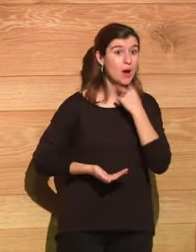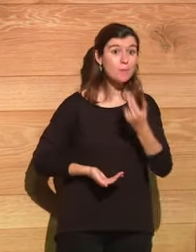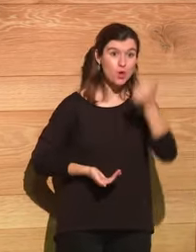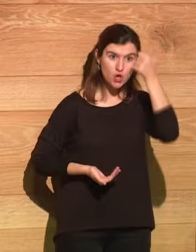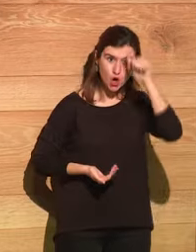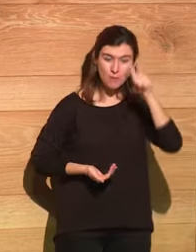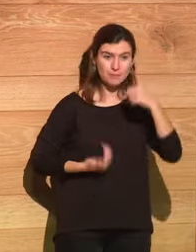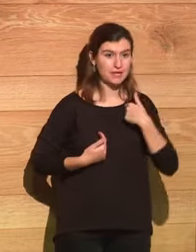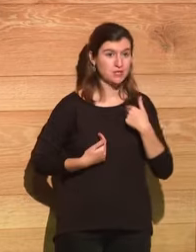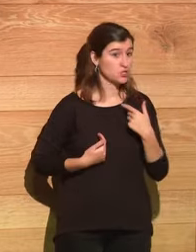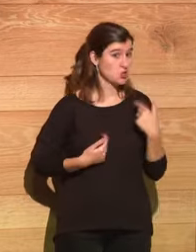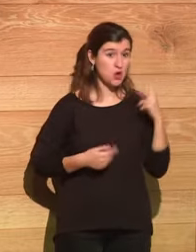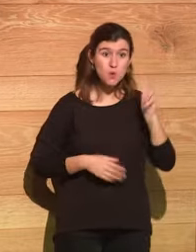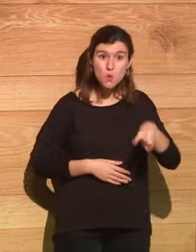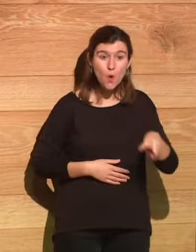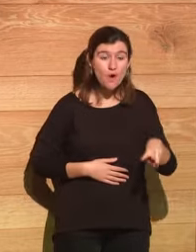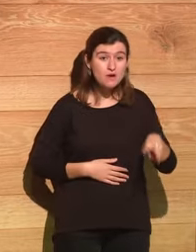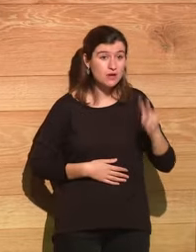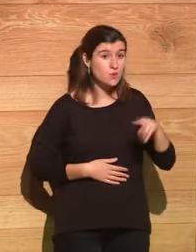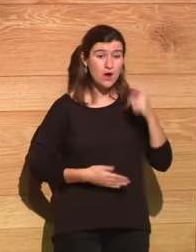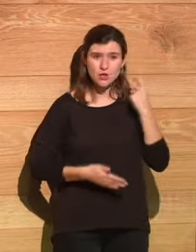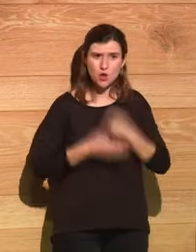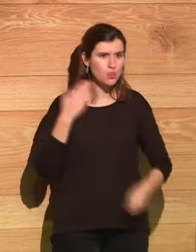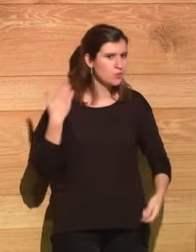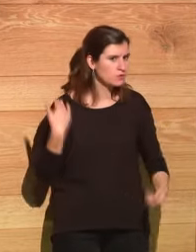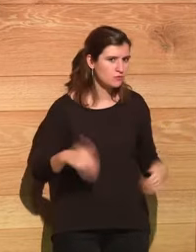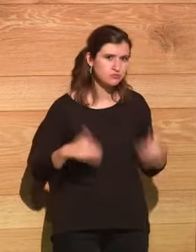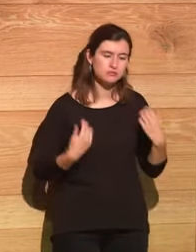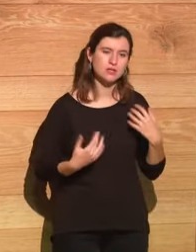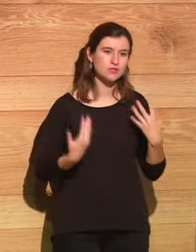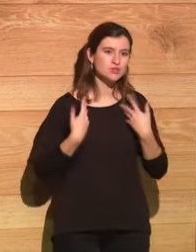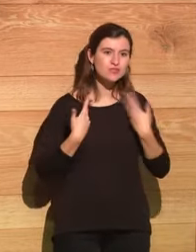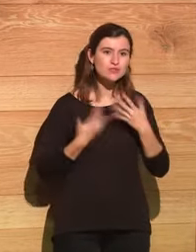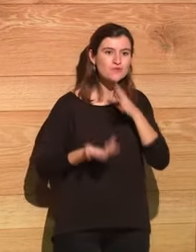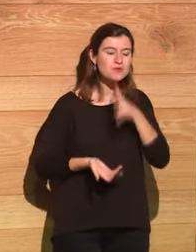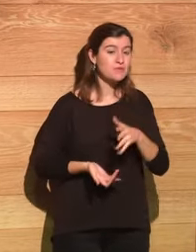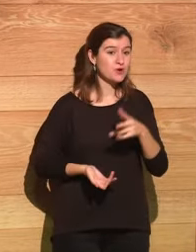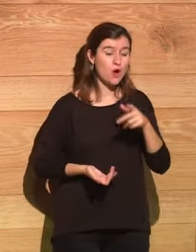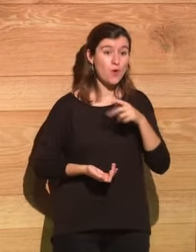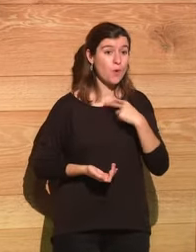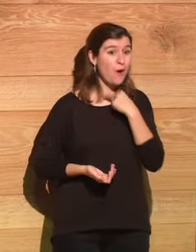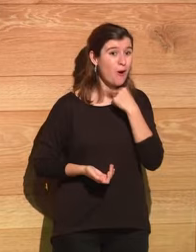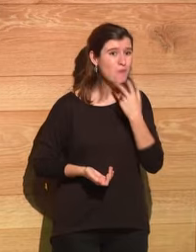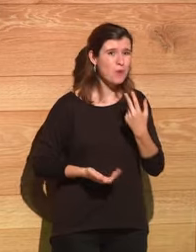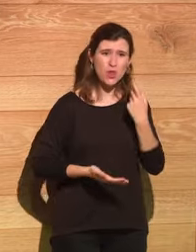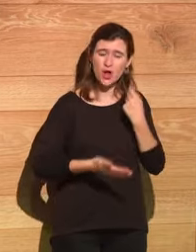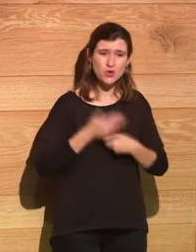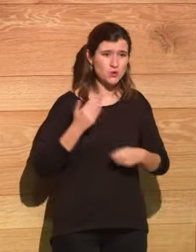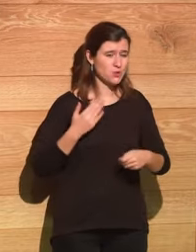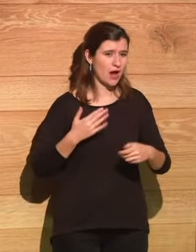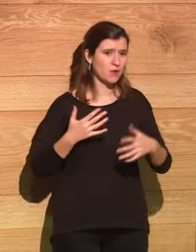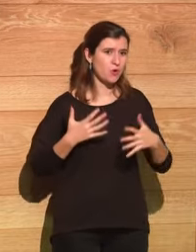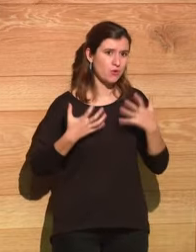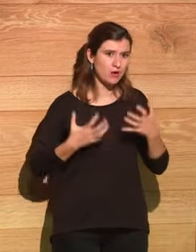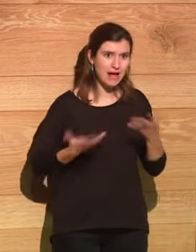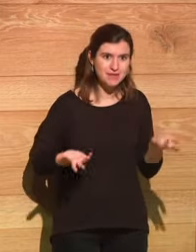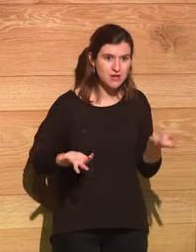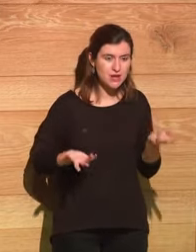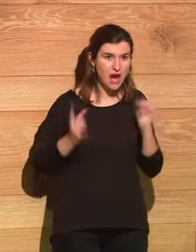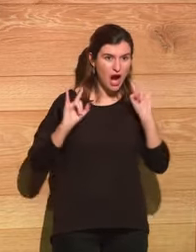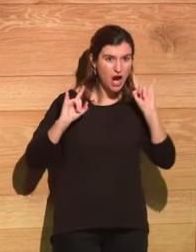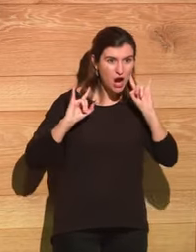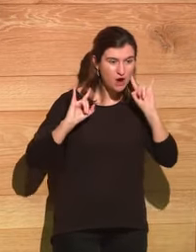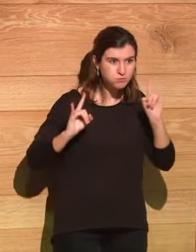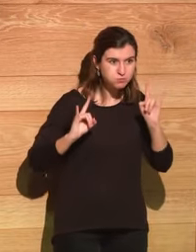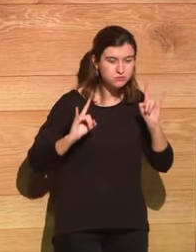mí ha sido durísimo, o sea, no tener una voz ronca así de esas que impresiona, ¿no? Y que aunque digas